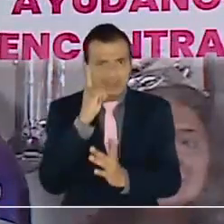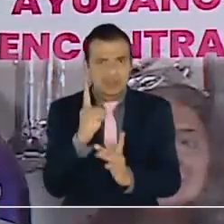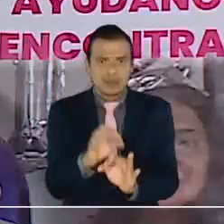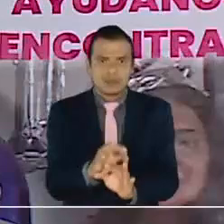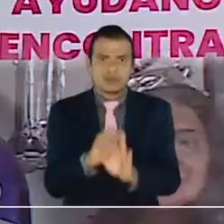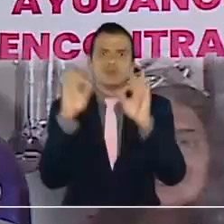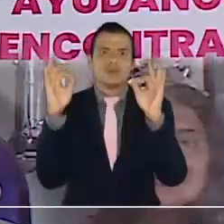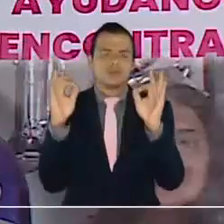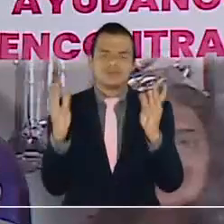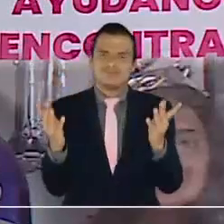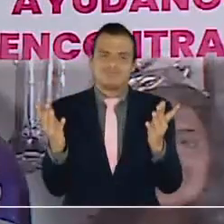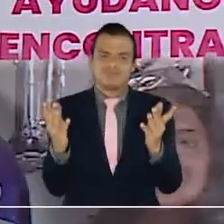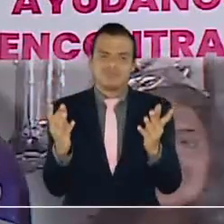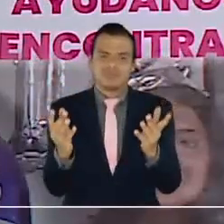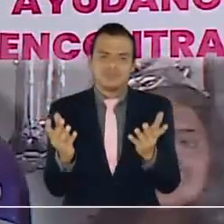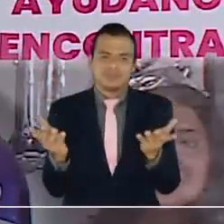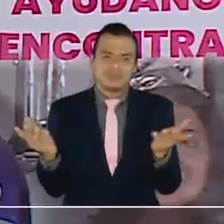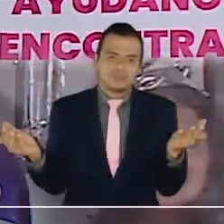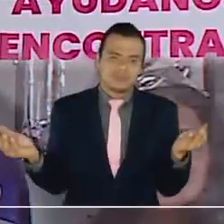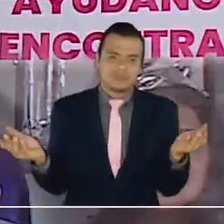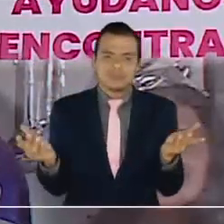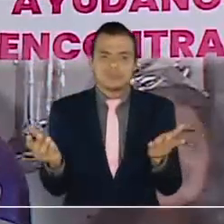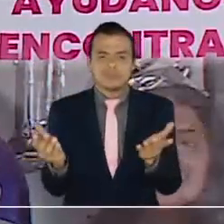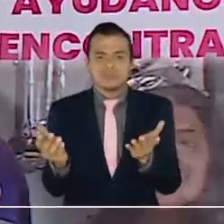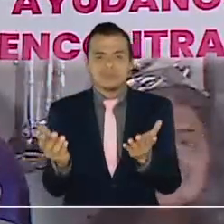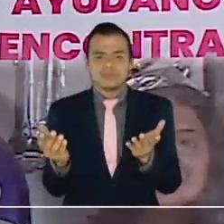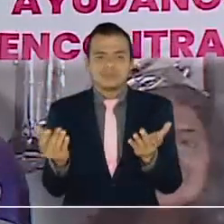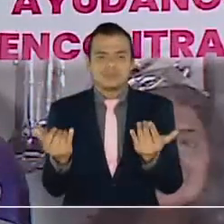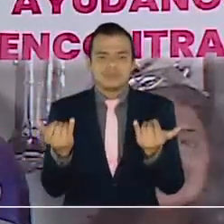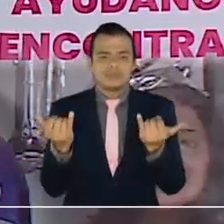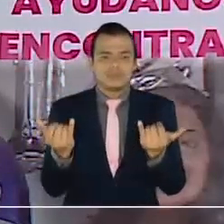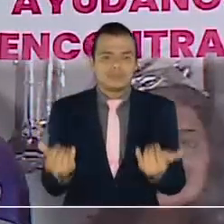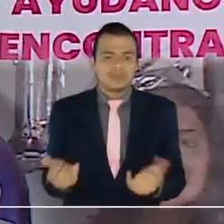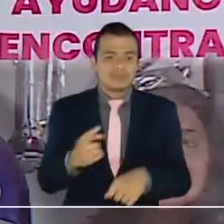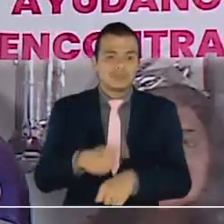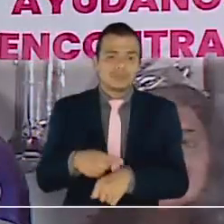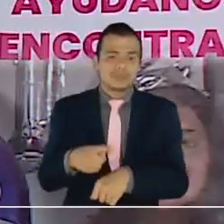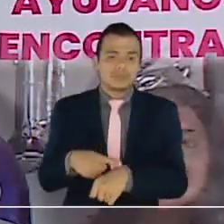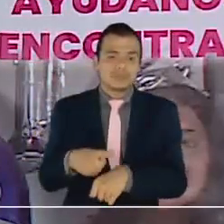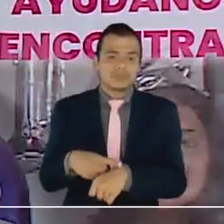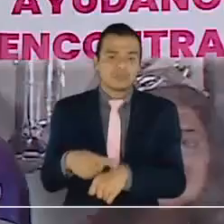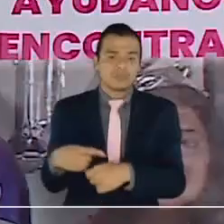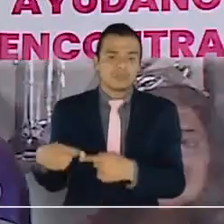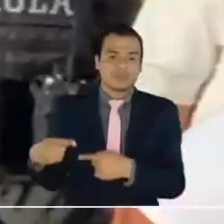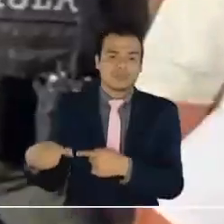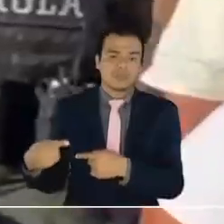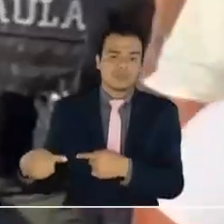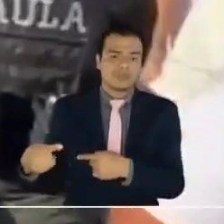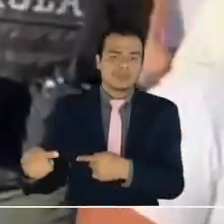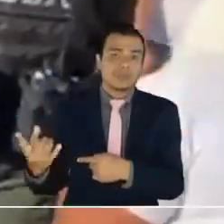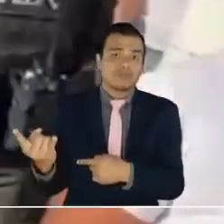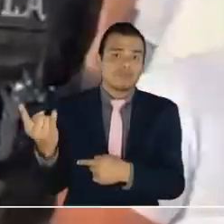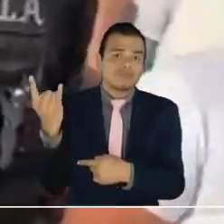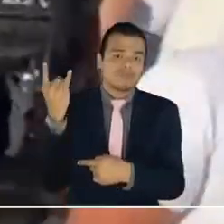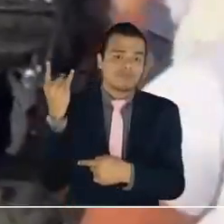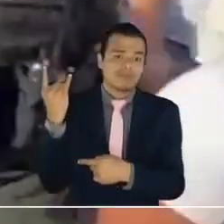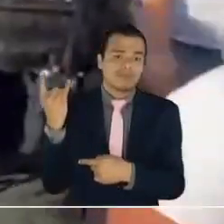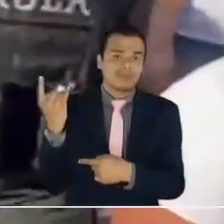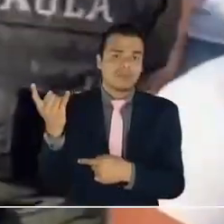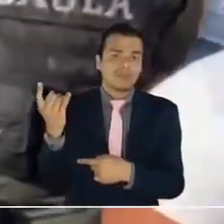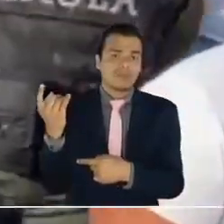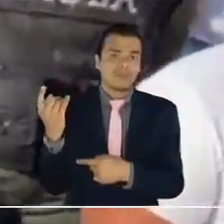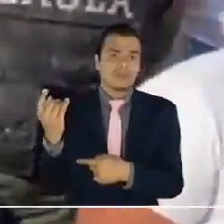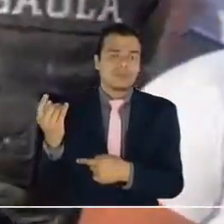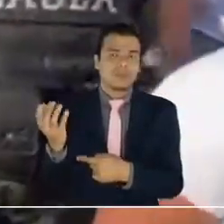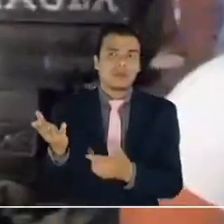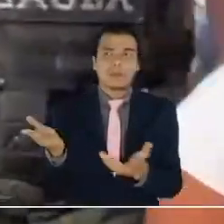Porque con un ya, no sé si ya con el pasar del tiempo ya tenga, se pierda algún rastro de ella o algo.